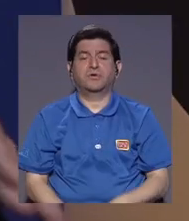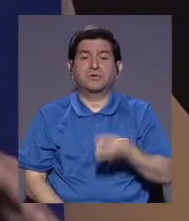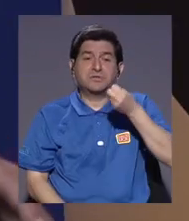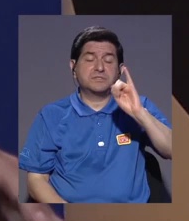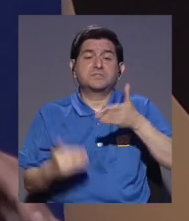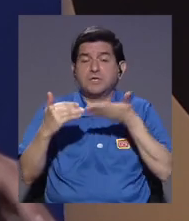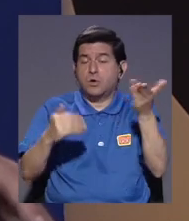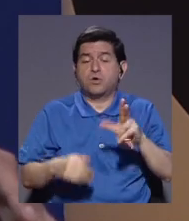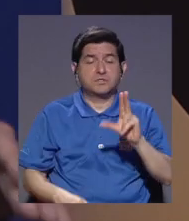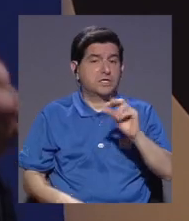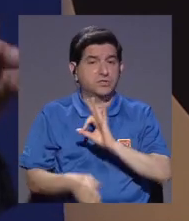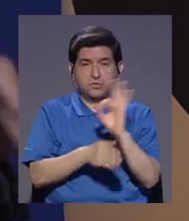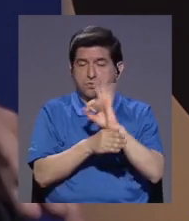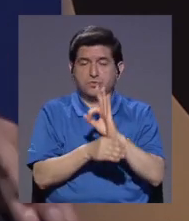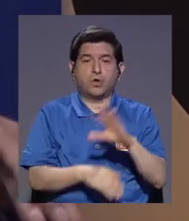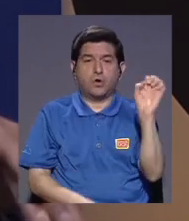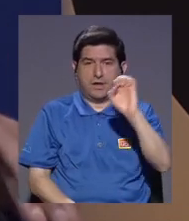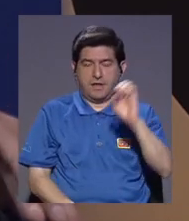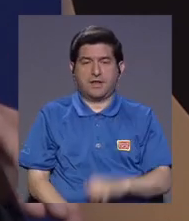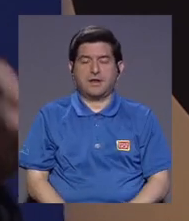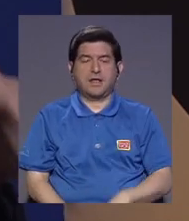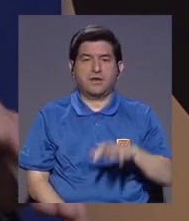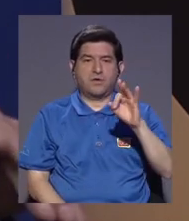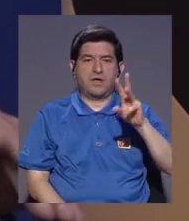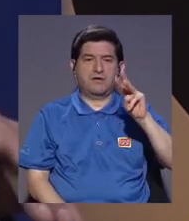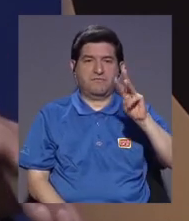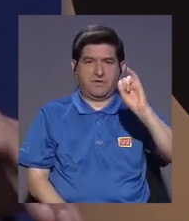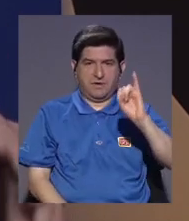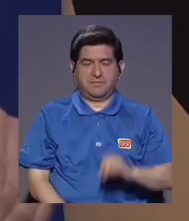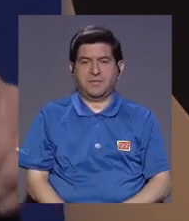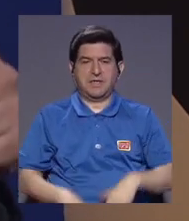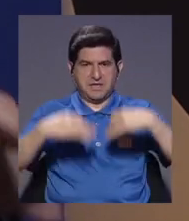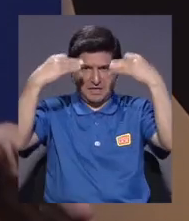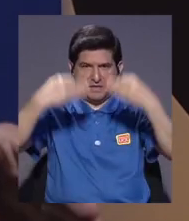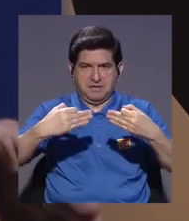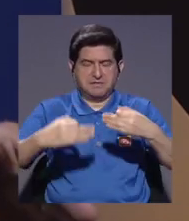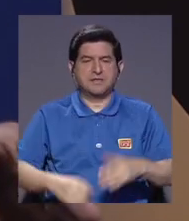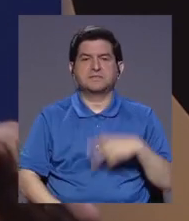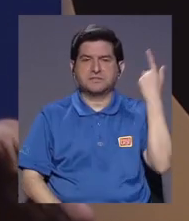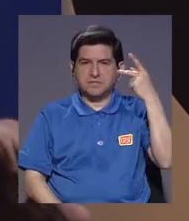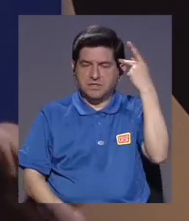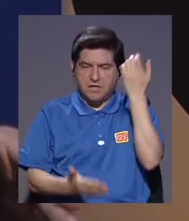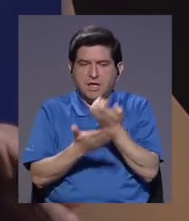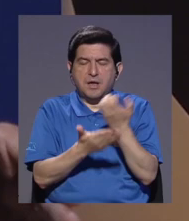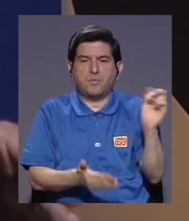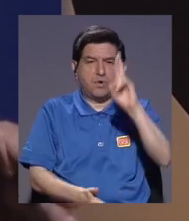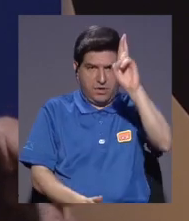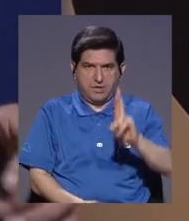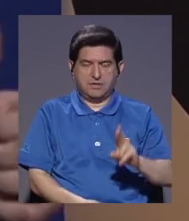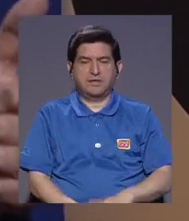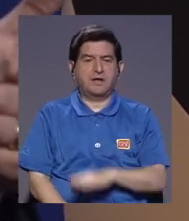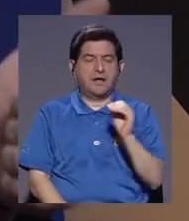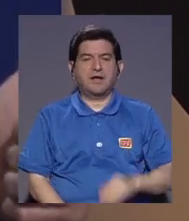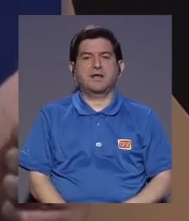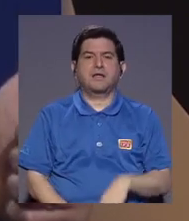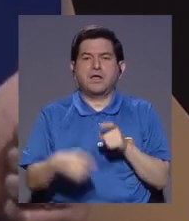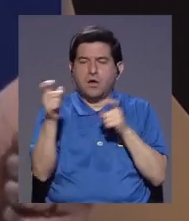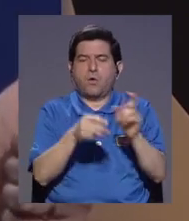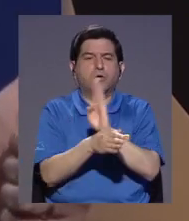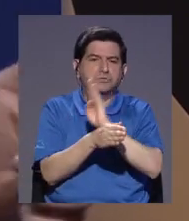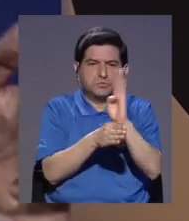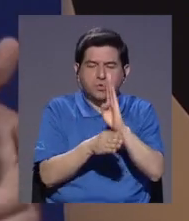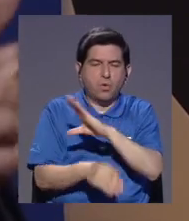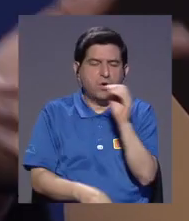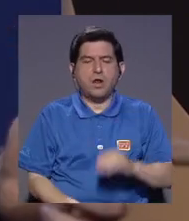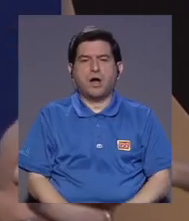si las cosas no salen el fondo monetario internacional decide cuál es la política económica costarricense y se adueña de